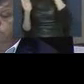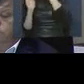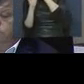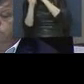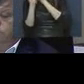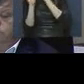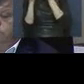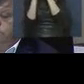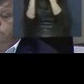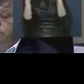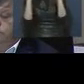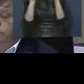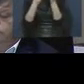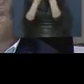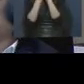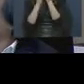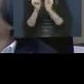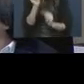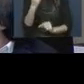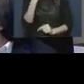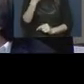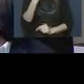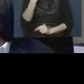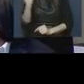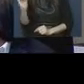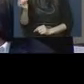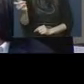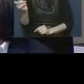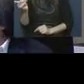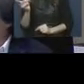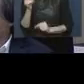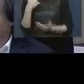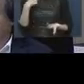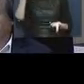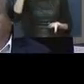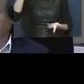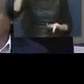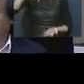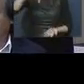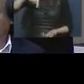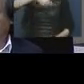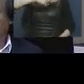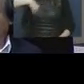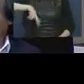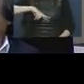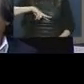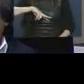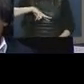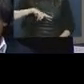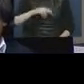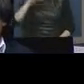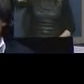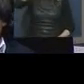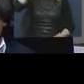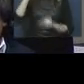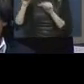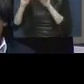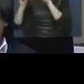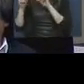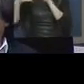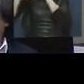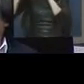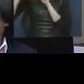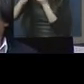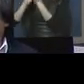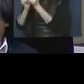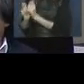par de frases en aspectos bastante secundarios, y creo que hoy día tenemos que simplemente pronunciarnos sobre ello. Aquí, por